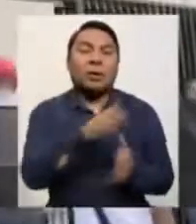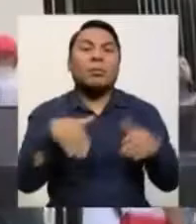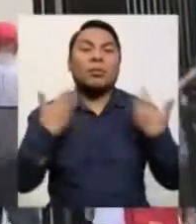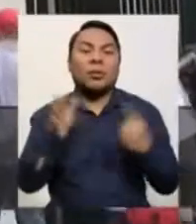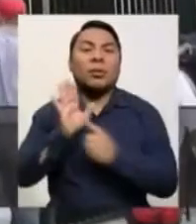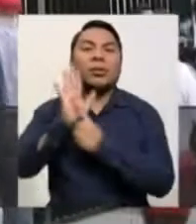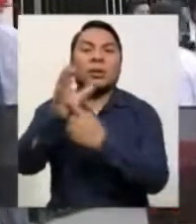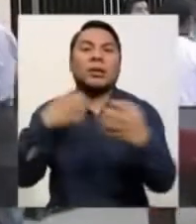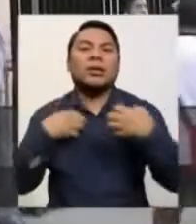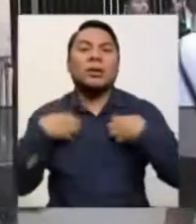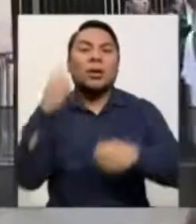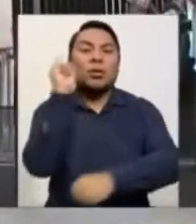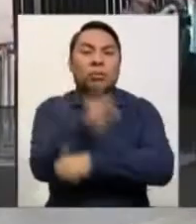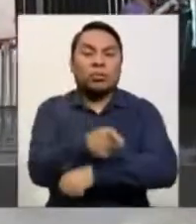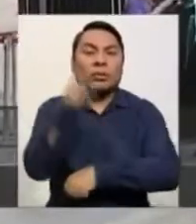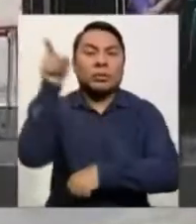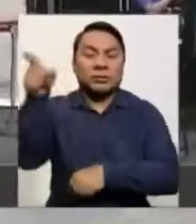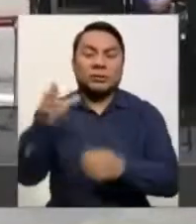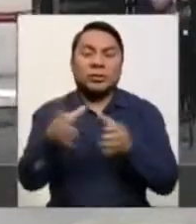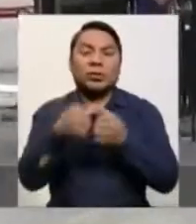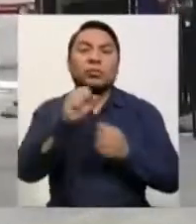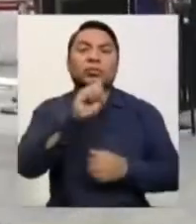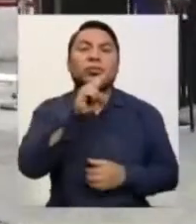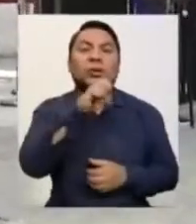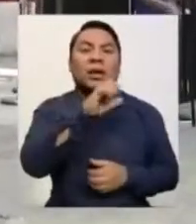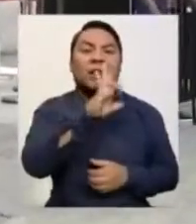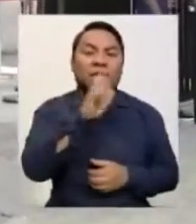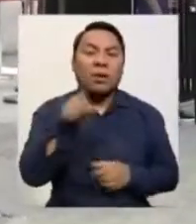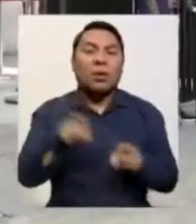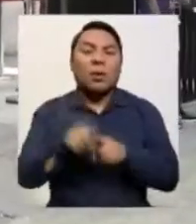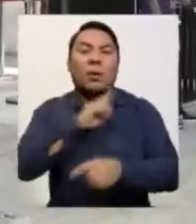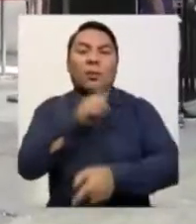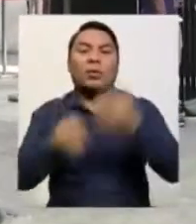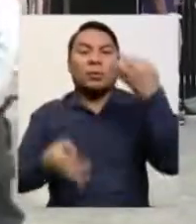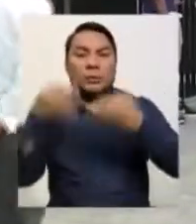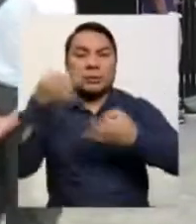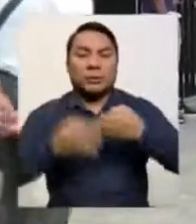podría presentar una denuncia ante SUNAFIL o acudir al Poder Judicial.